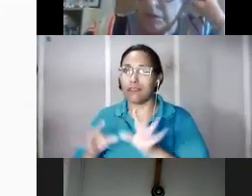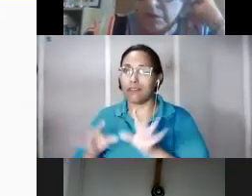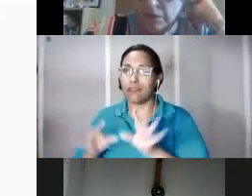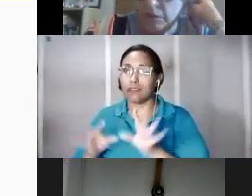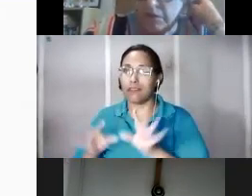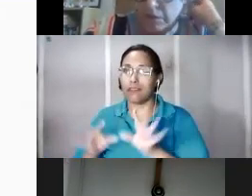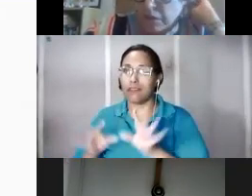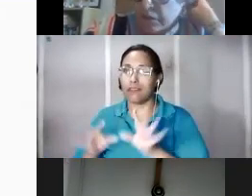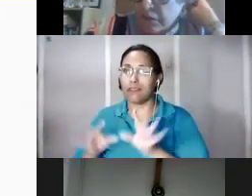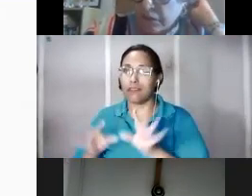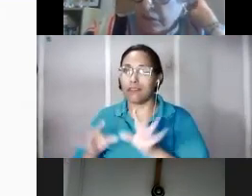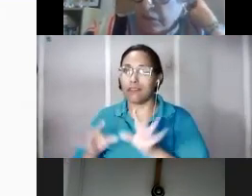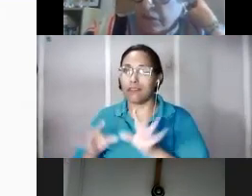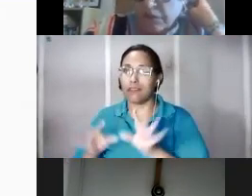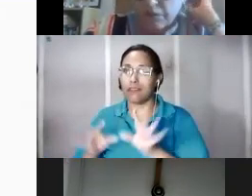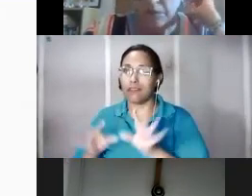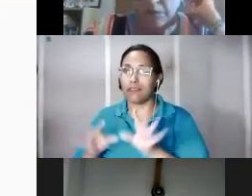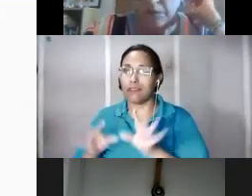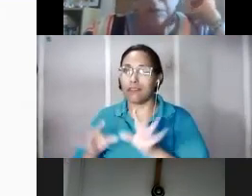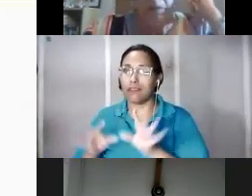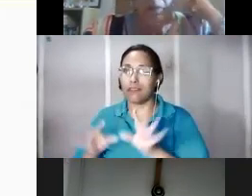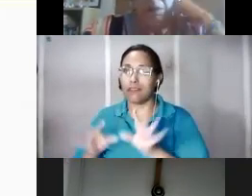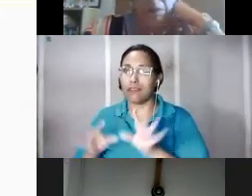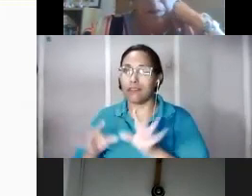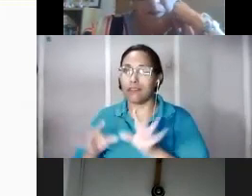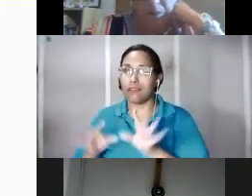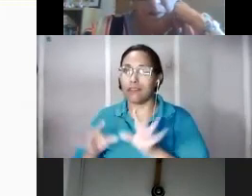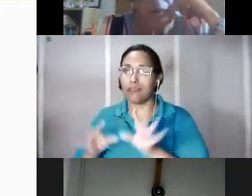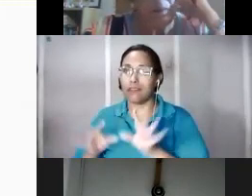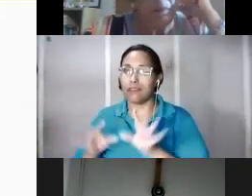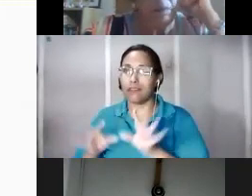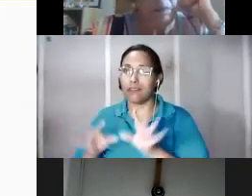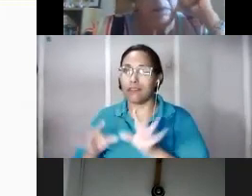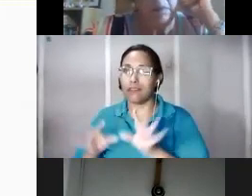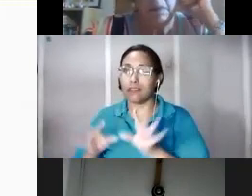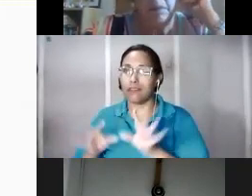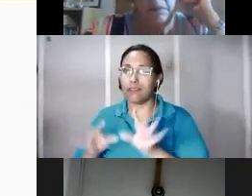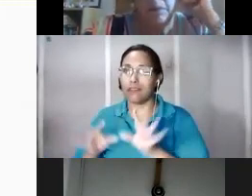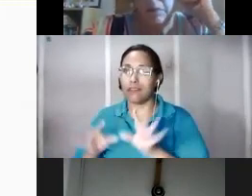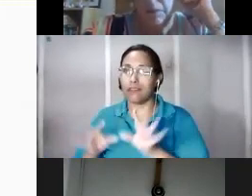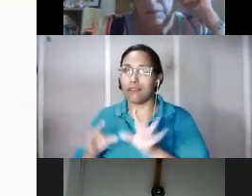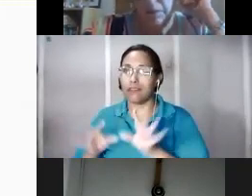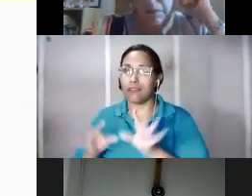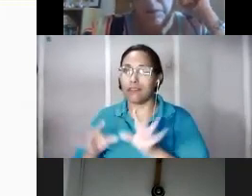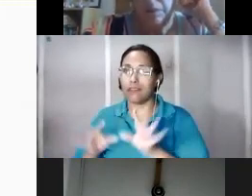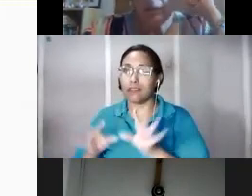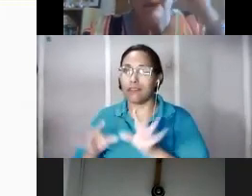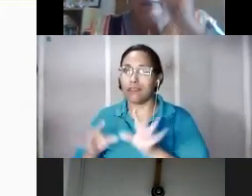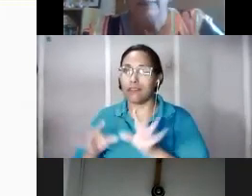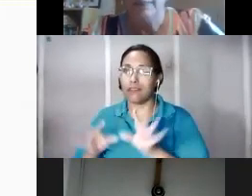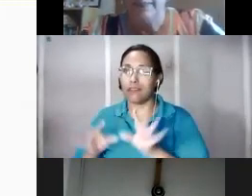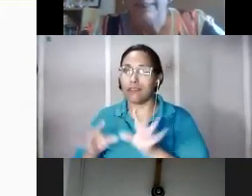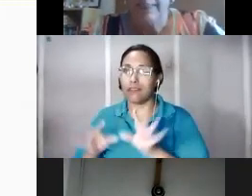Rico como en el extranjero sobre historias de las mujeres, microhistoria e historia cultural. Con ustedes,